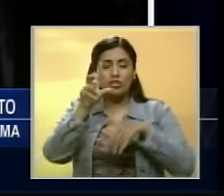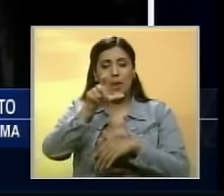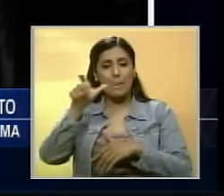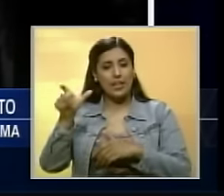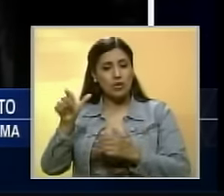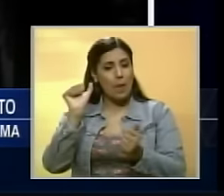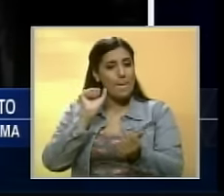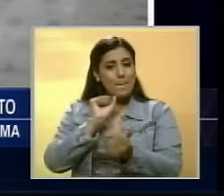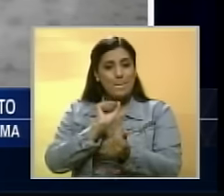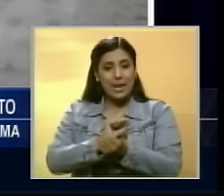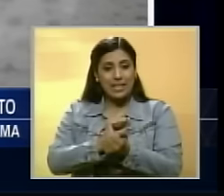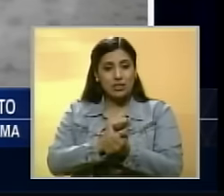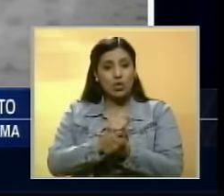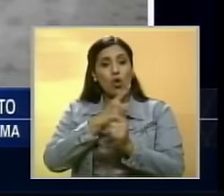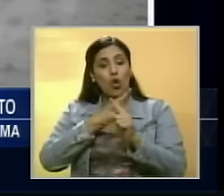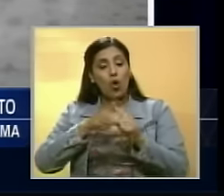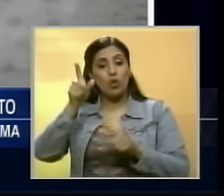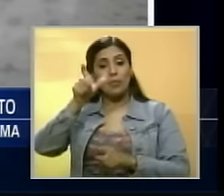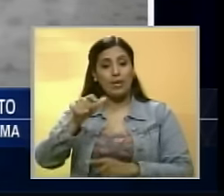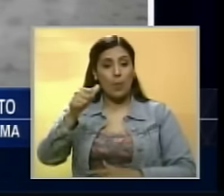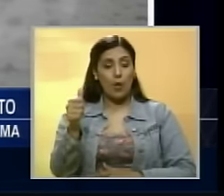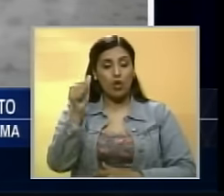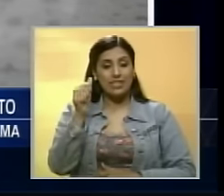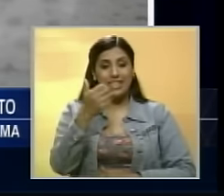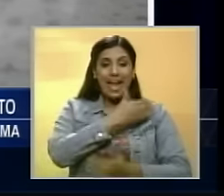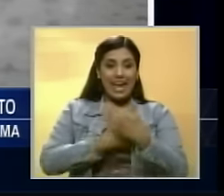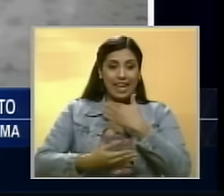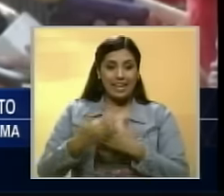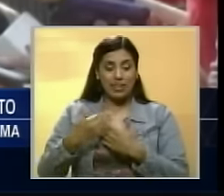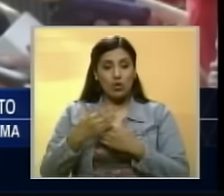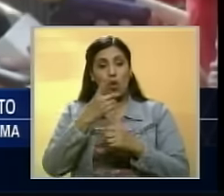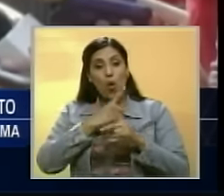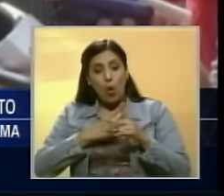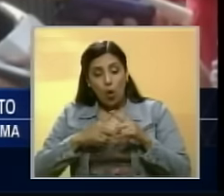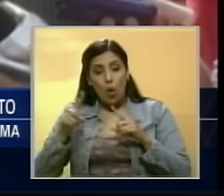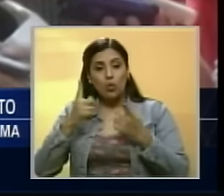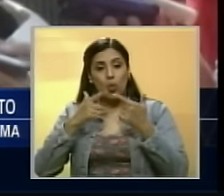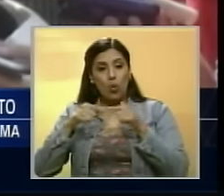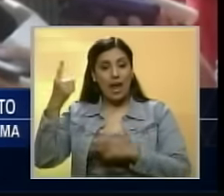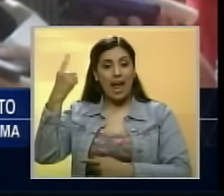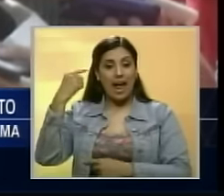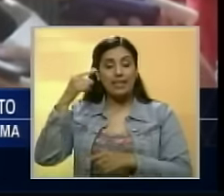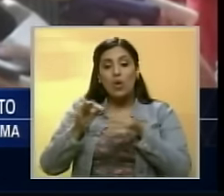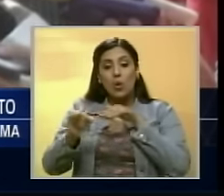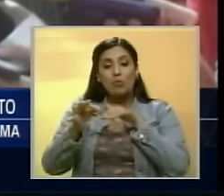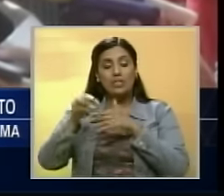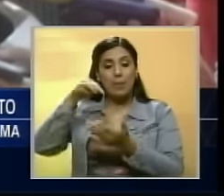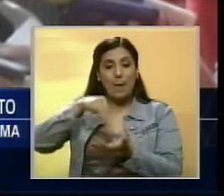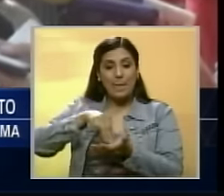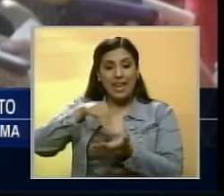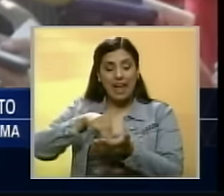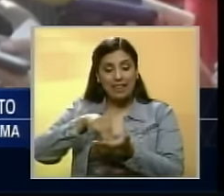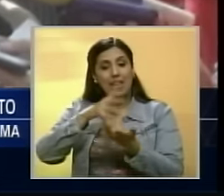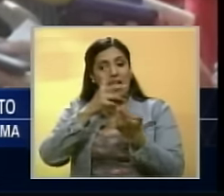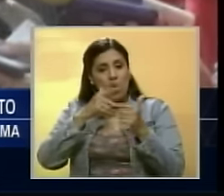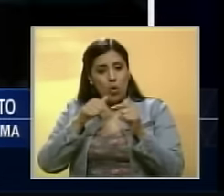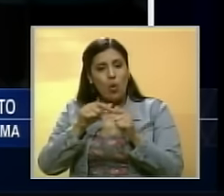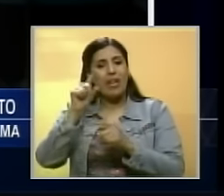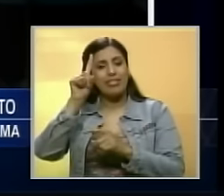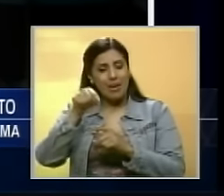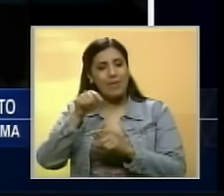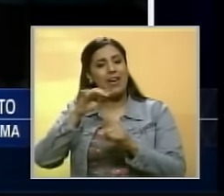fueron detenidas mientras que un funcionario policial resultó herido en otros hechos ocurridos ayer en los municipios Miranda imp pampan